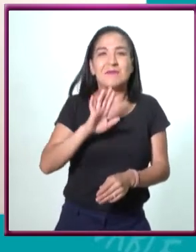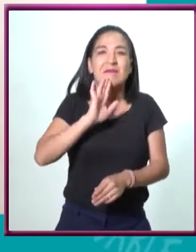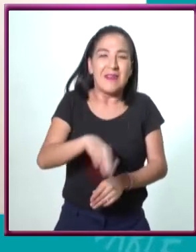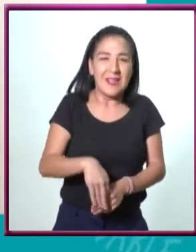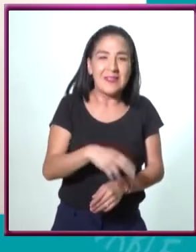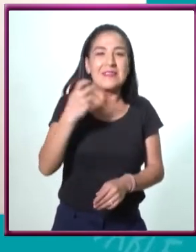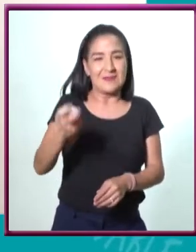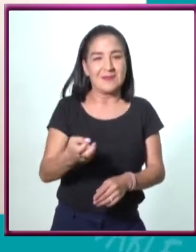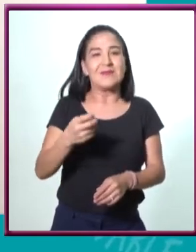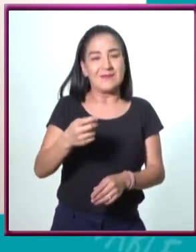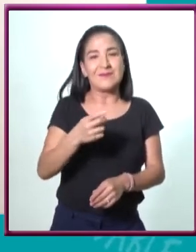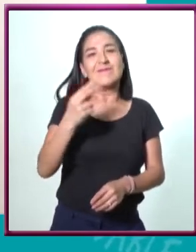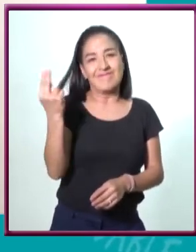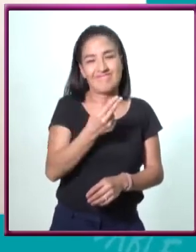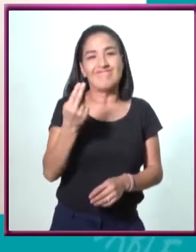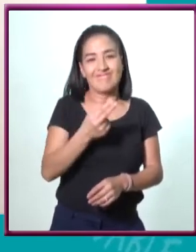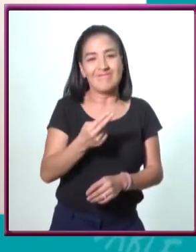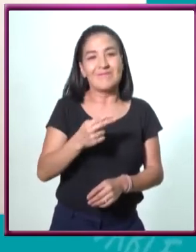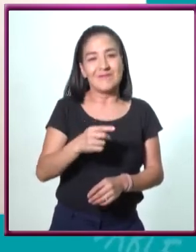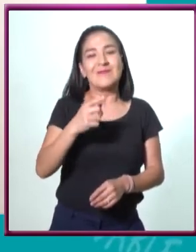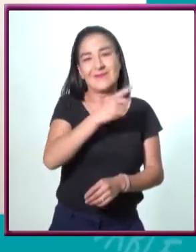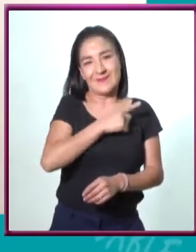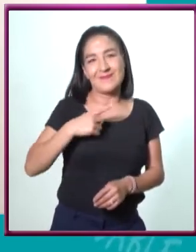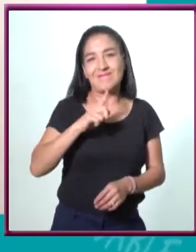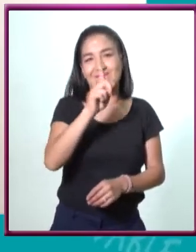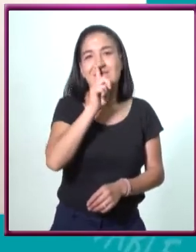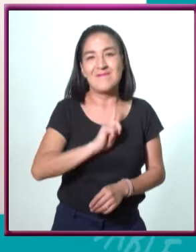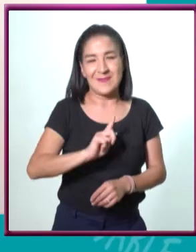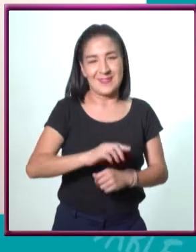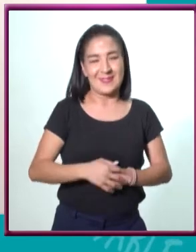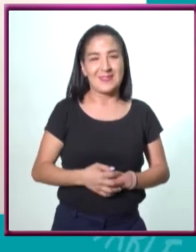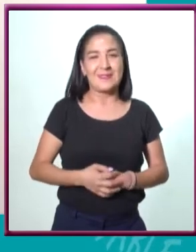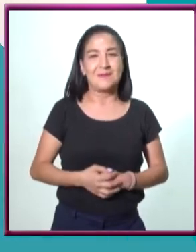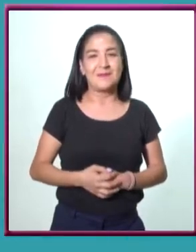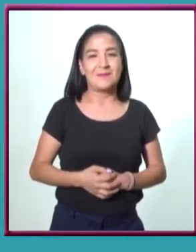eso, sí es posible que pues tengas que mentir.